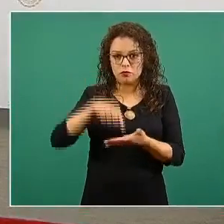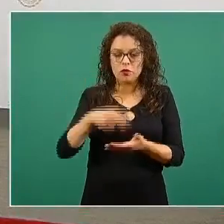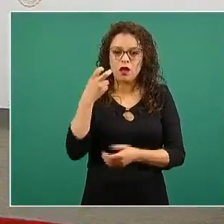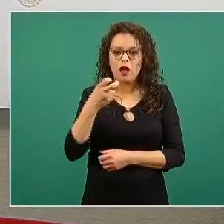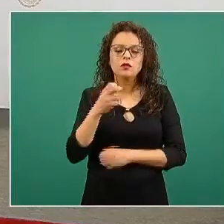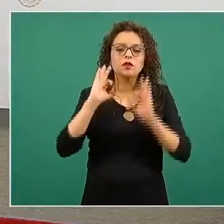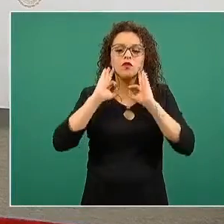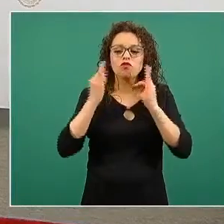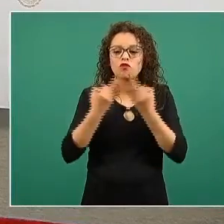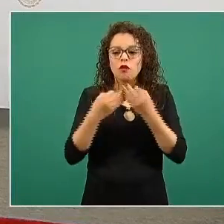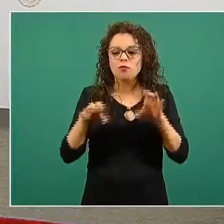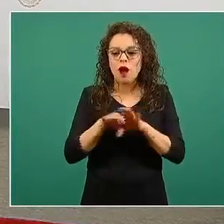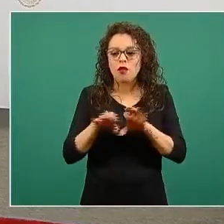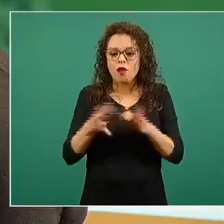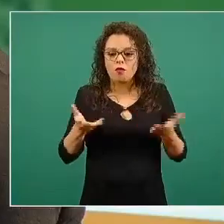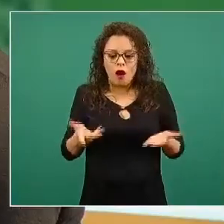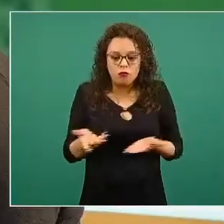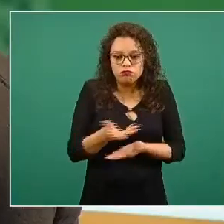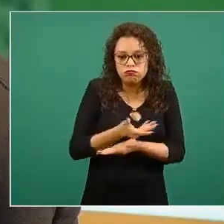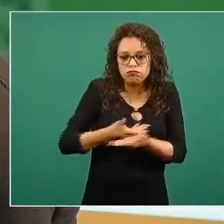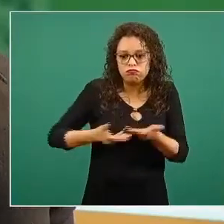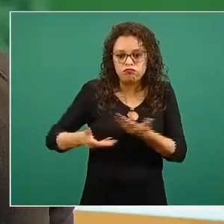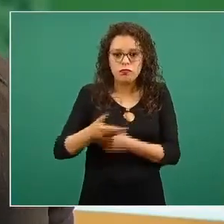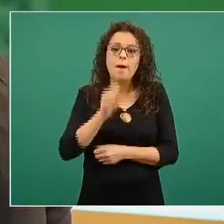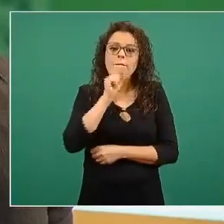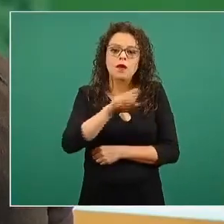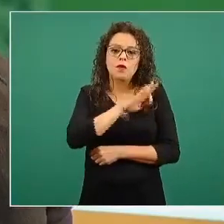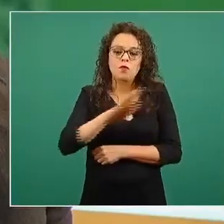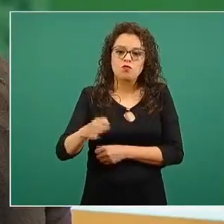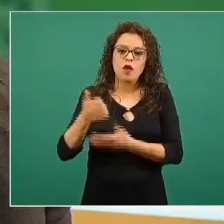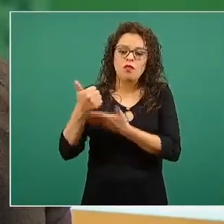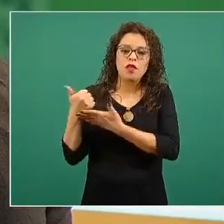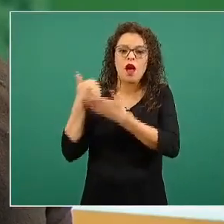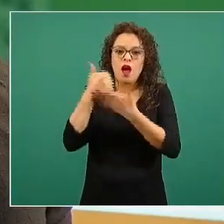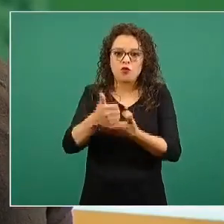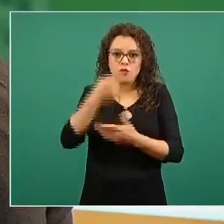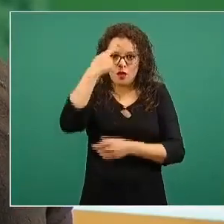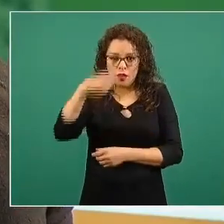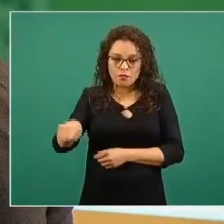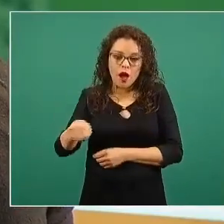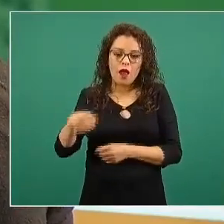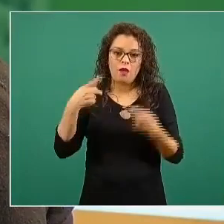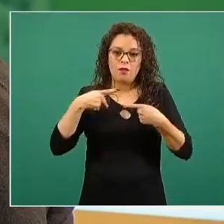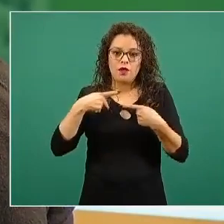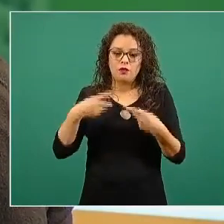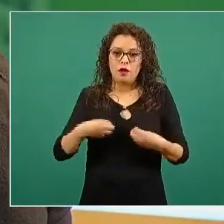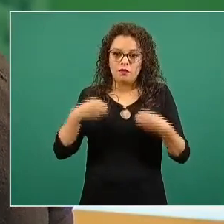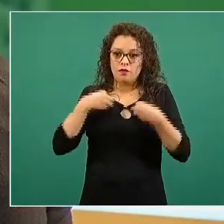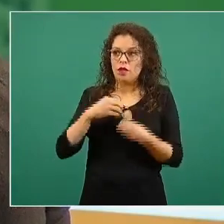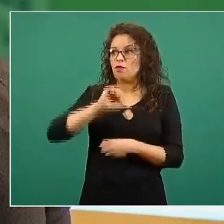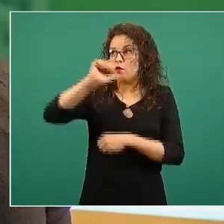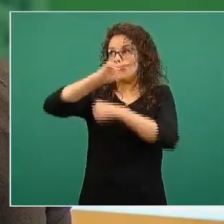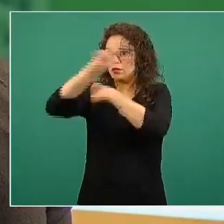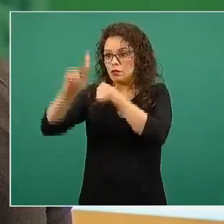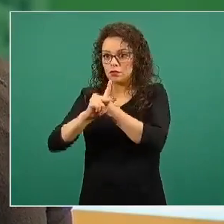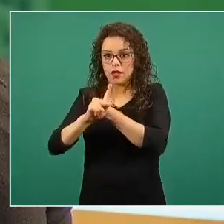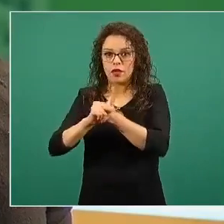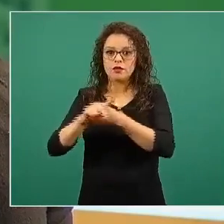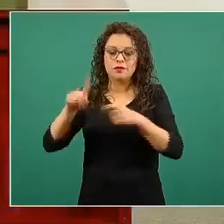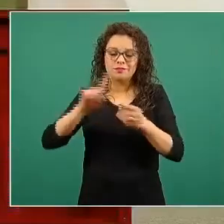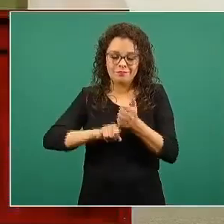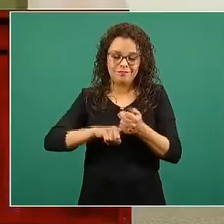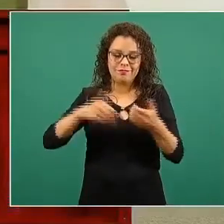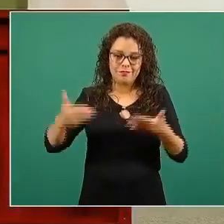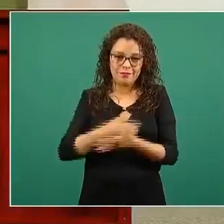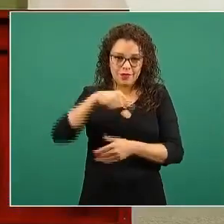momento pudiera haber para nuestros connacionales, pero que de seguro la Secretaría de Relaciones Exteriores debe de estar gestionando y